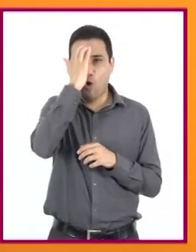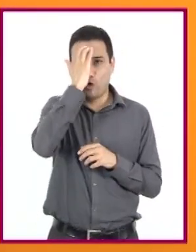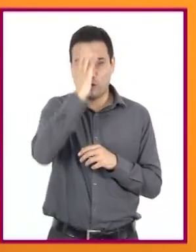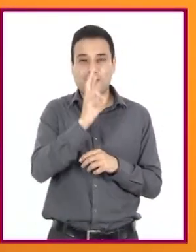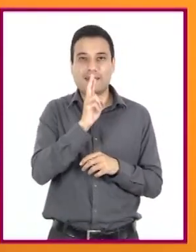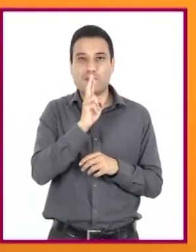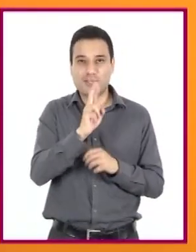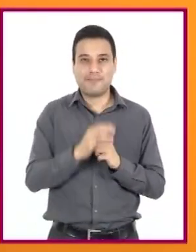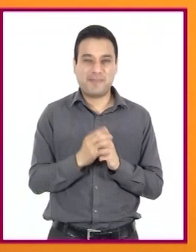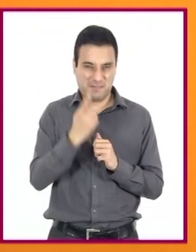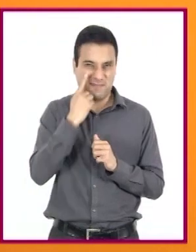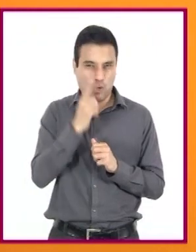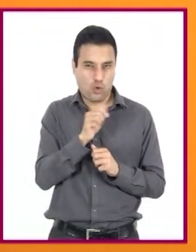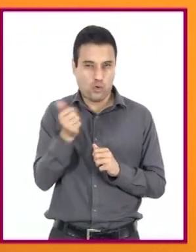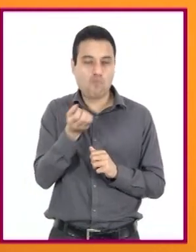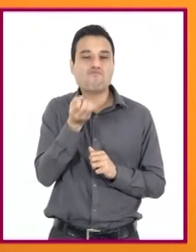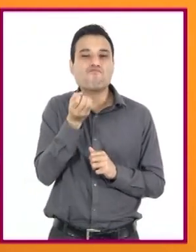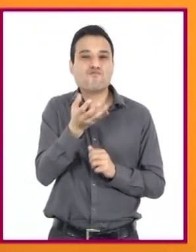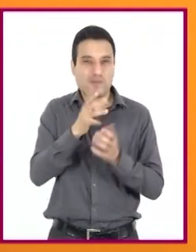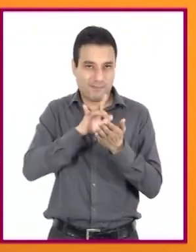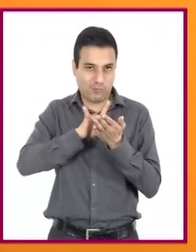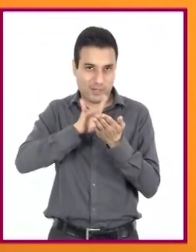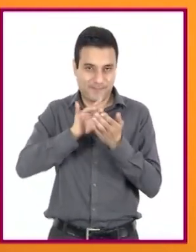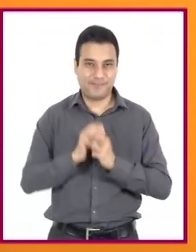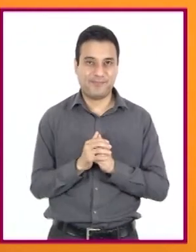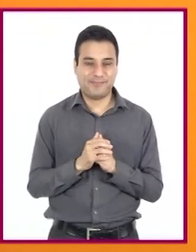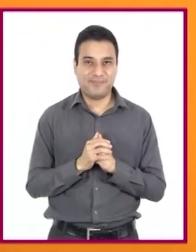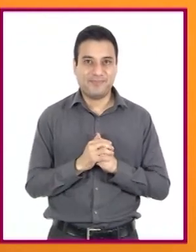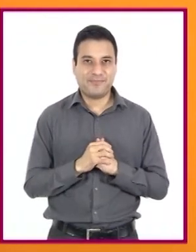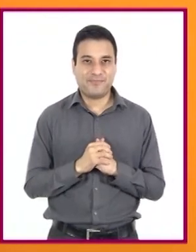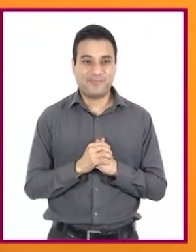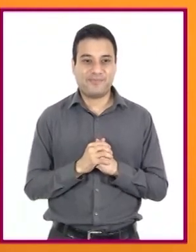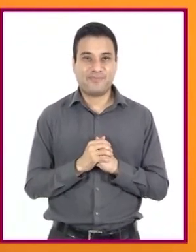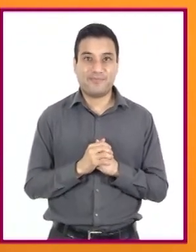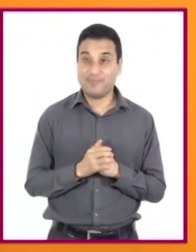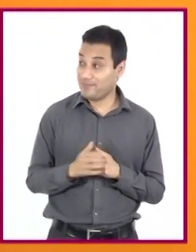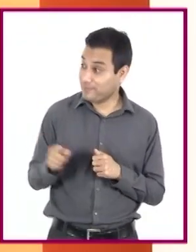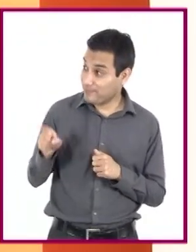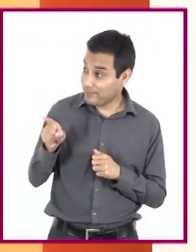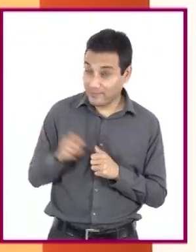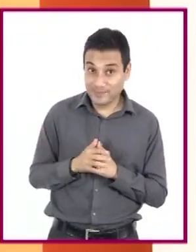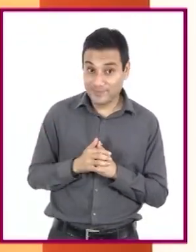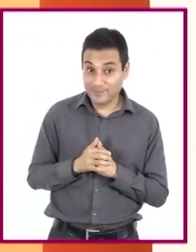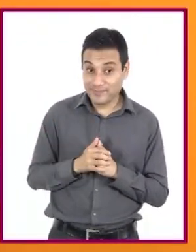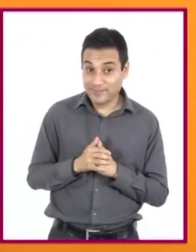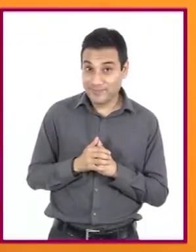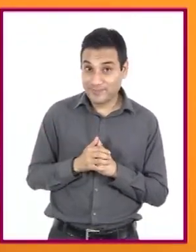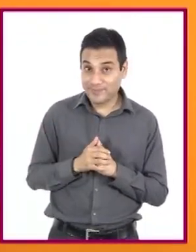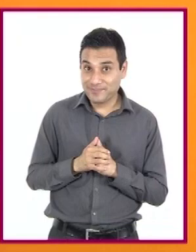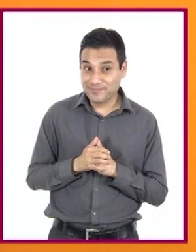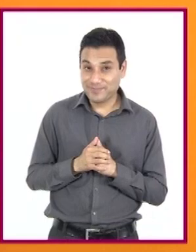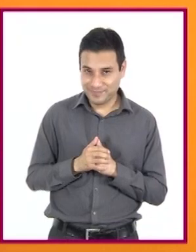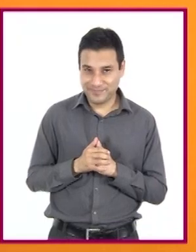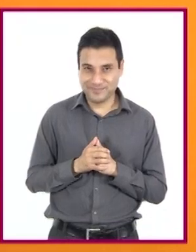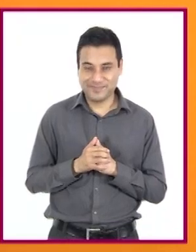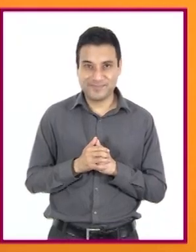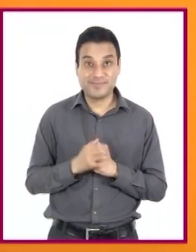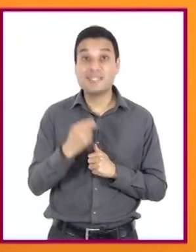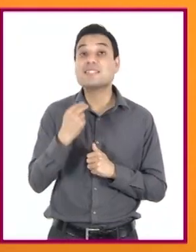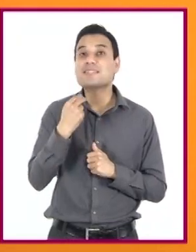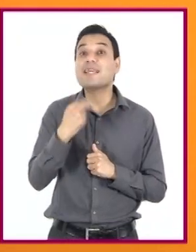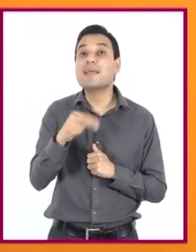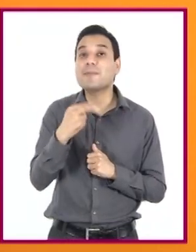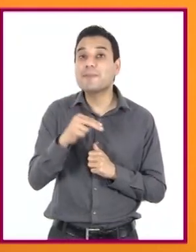daré otra pista. En su conjunto, estas estructuras que tienen forma y funciones específicas se